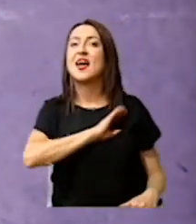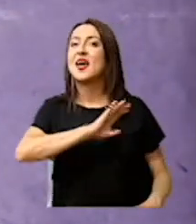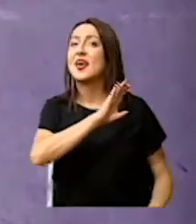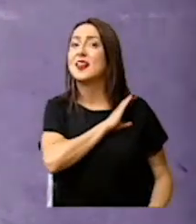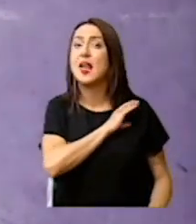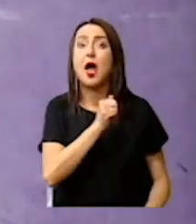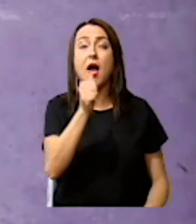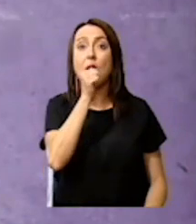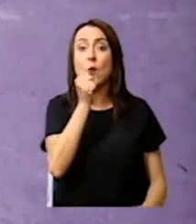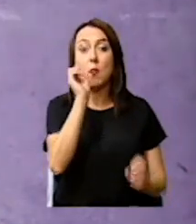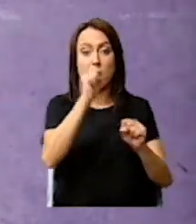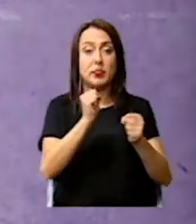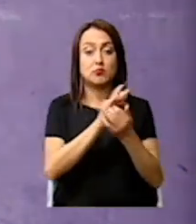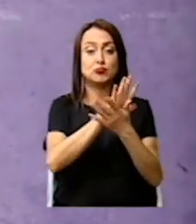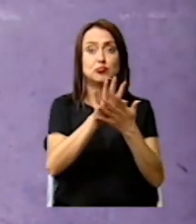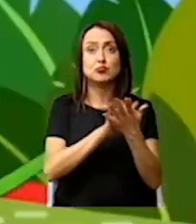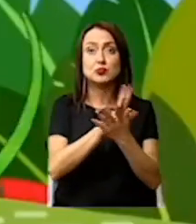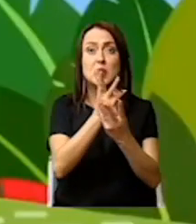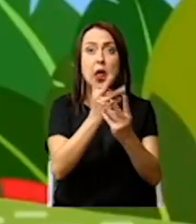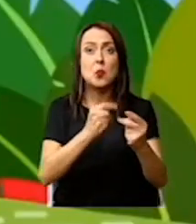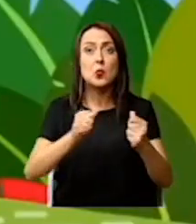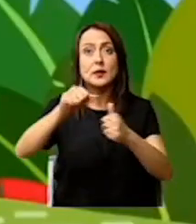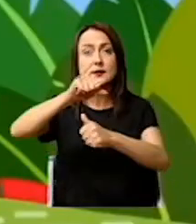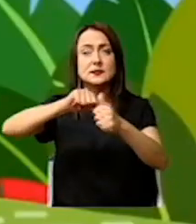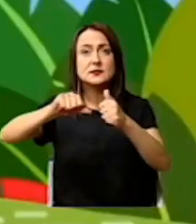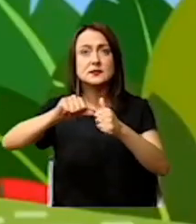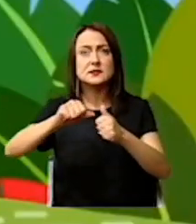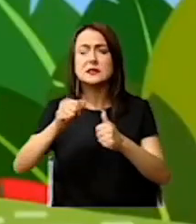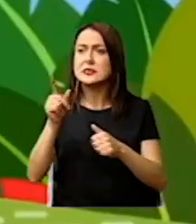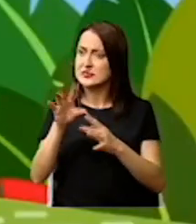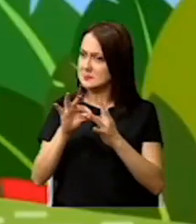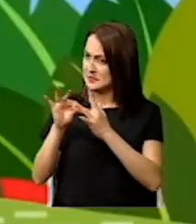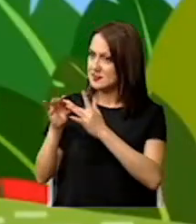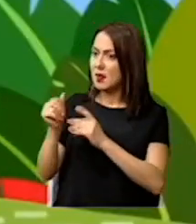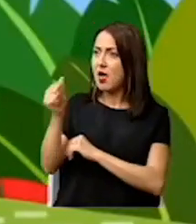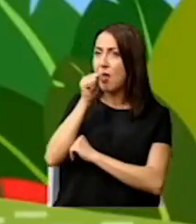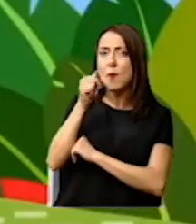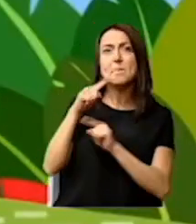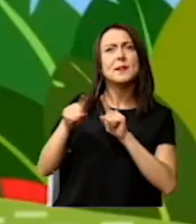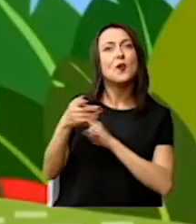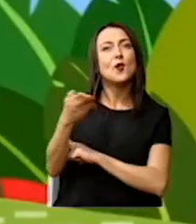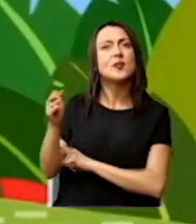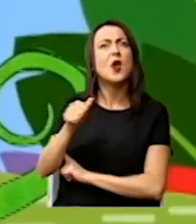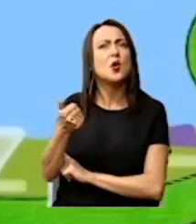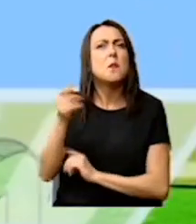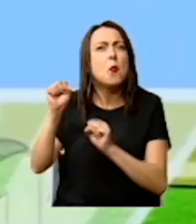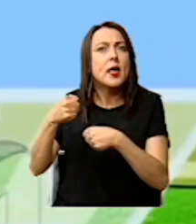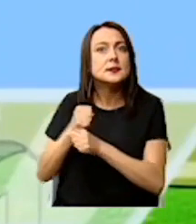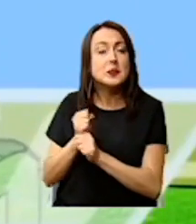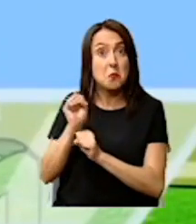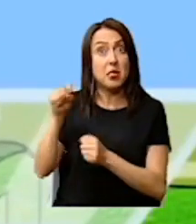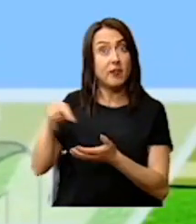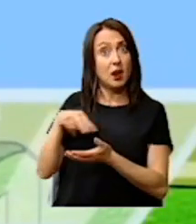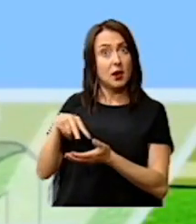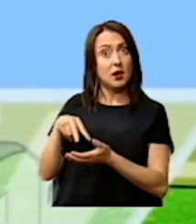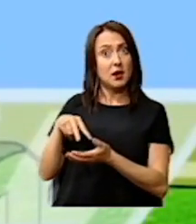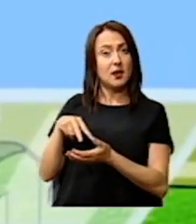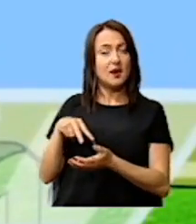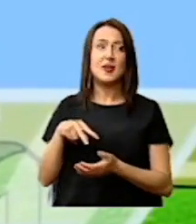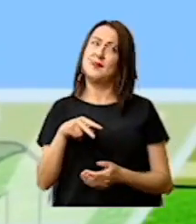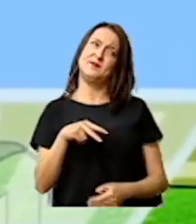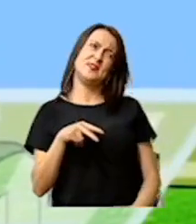que el agua puede disolver alguna sustancia. Es bien especial el agua. ¿Y qué otras cosas puede hacer? ¿Puede bailar? Así